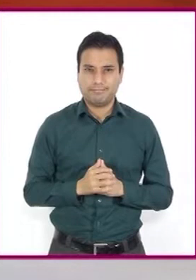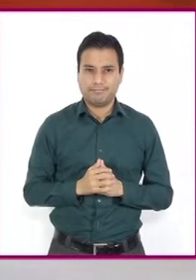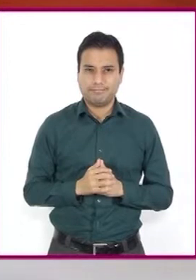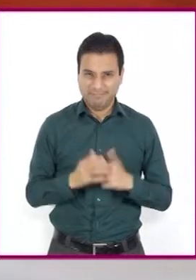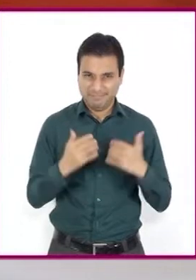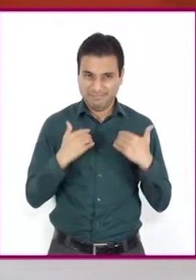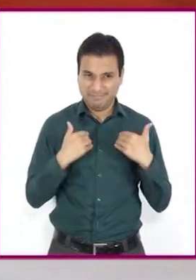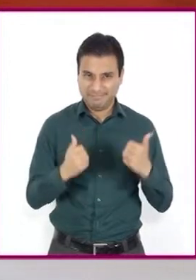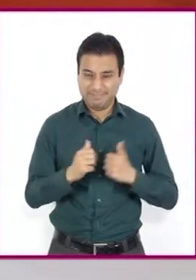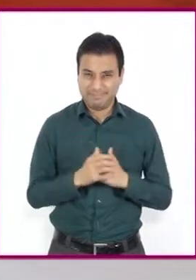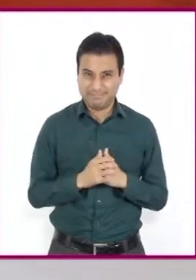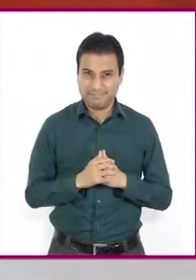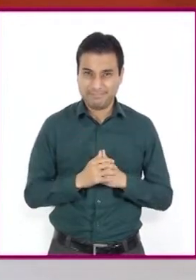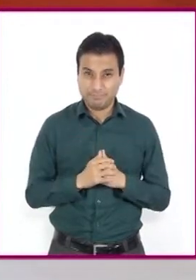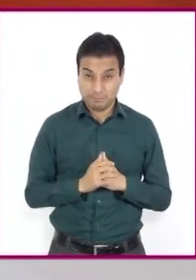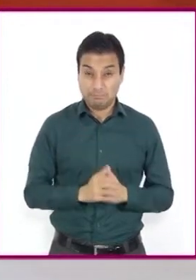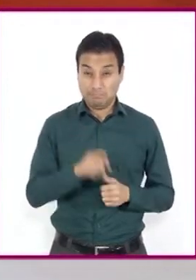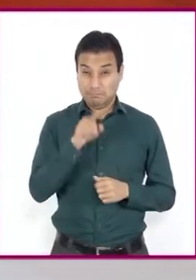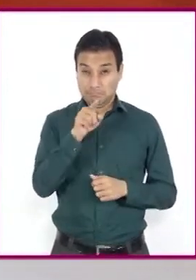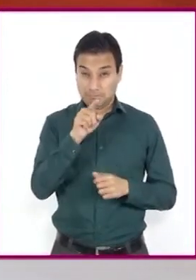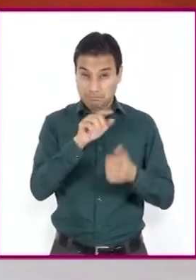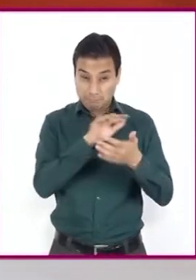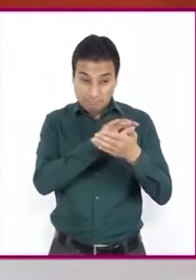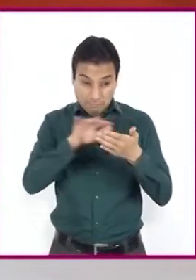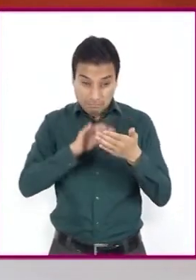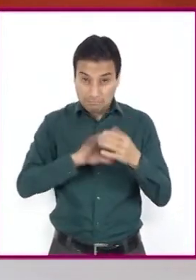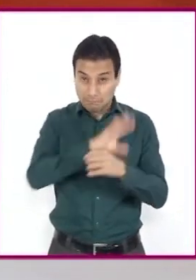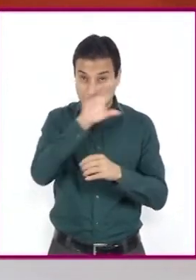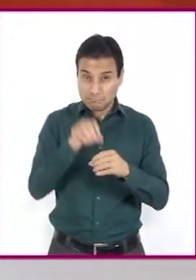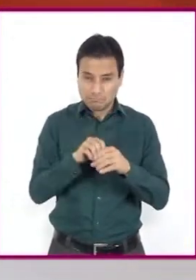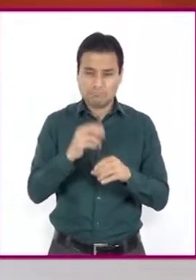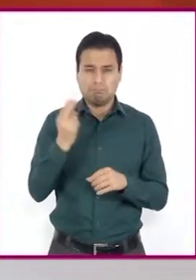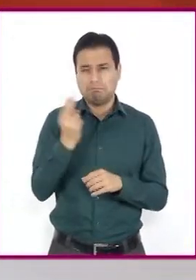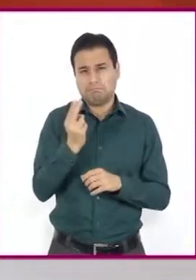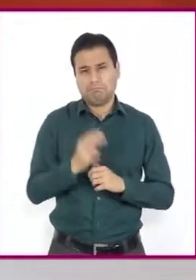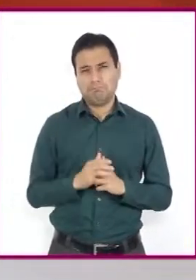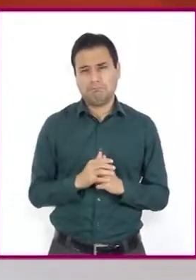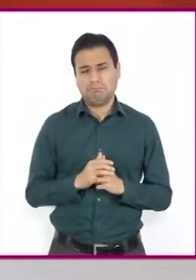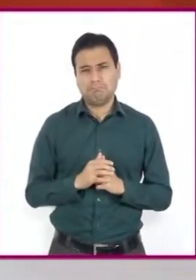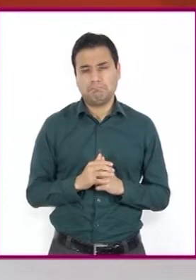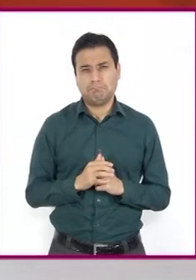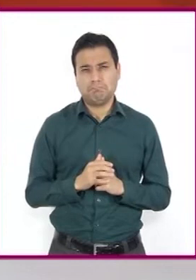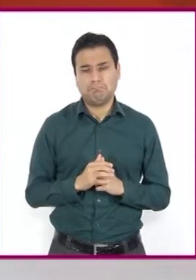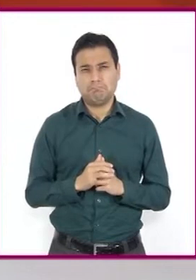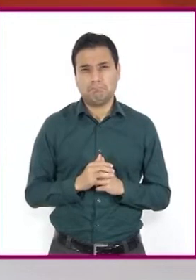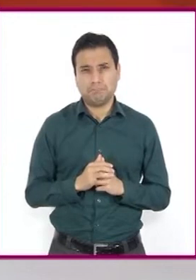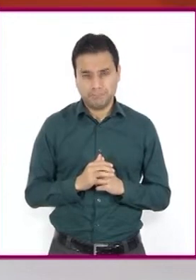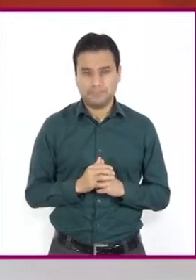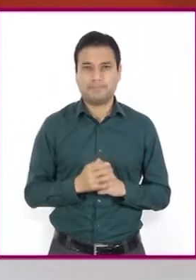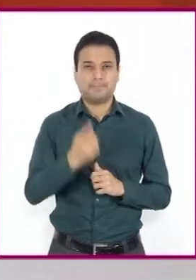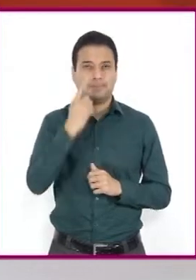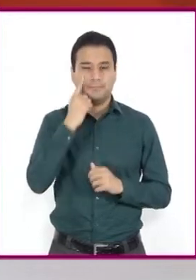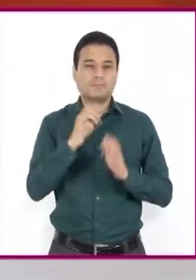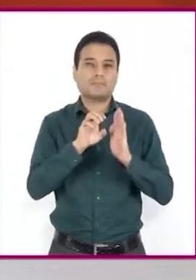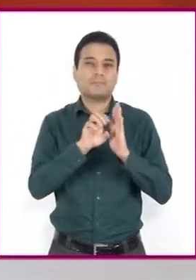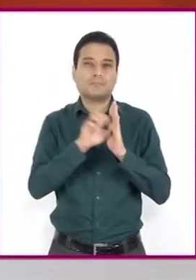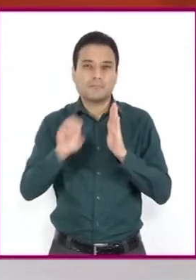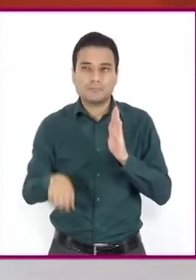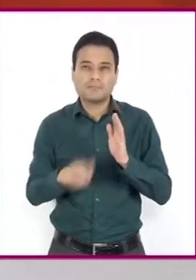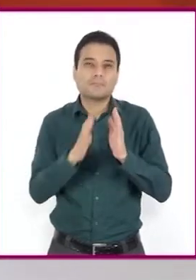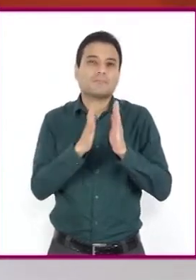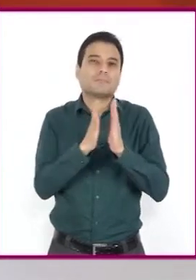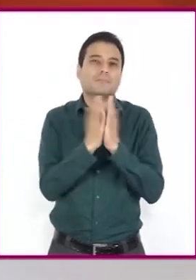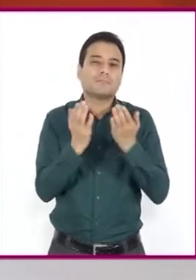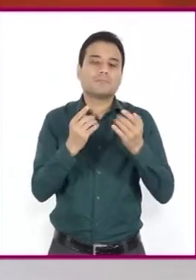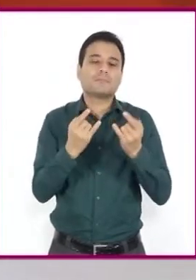Exactamente, que no es necesario leerlos de principio a fin. Los textos continuos, a diferencia de los discontinuos,